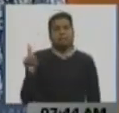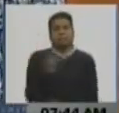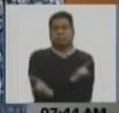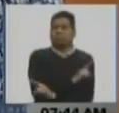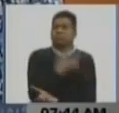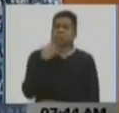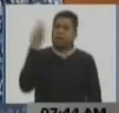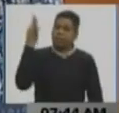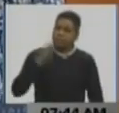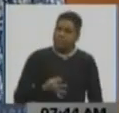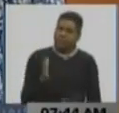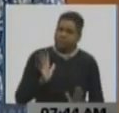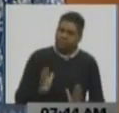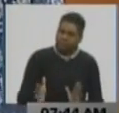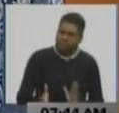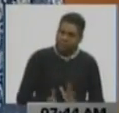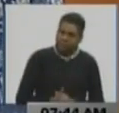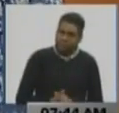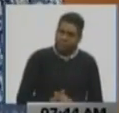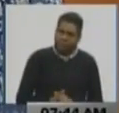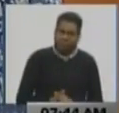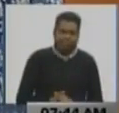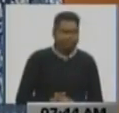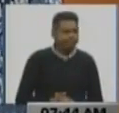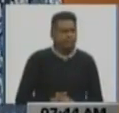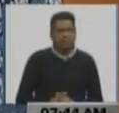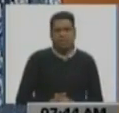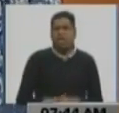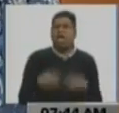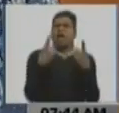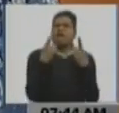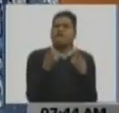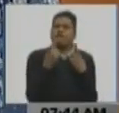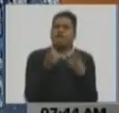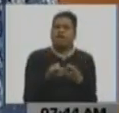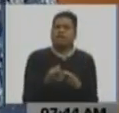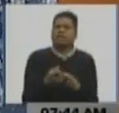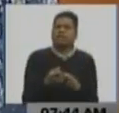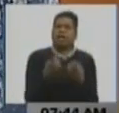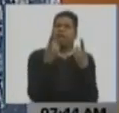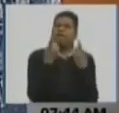realmente es un hecho bien irresponsable